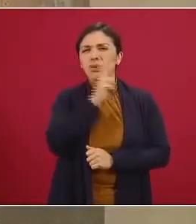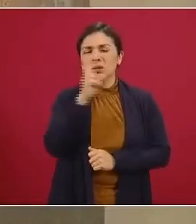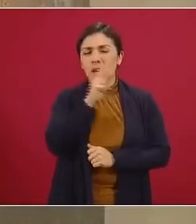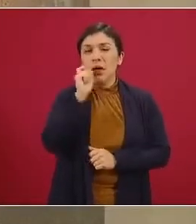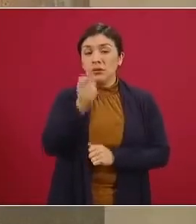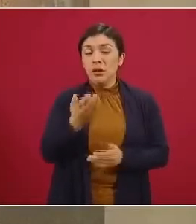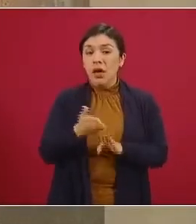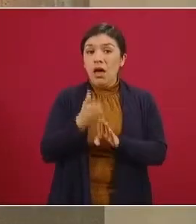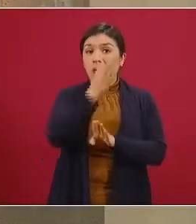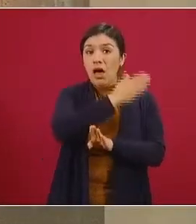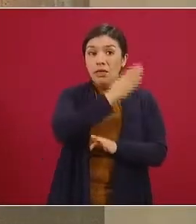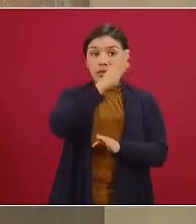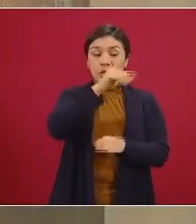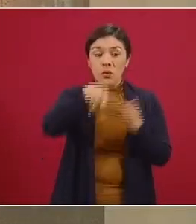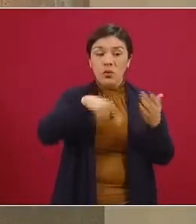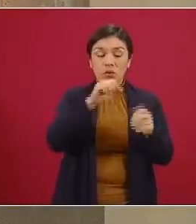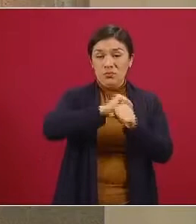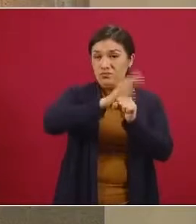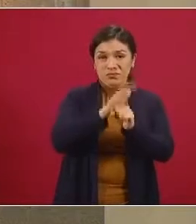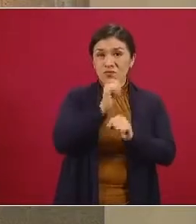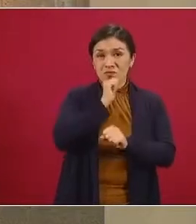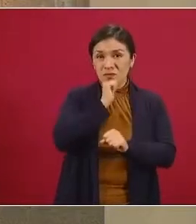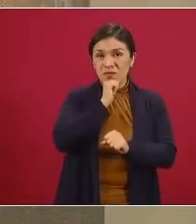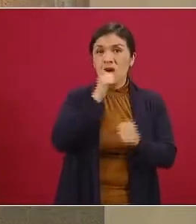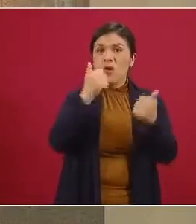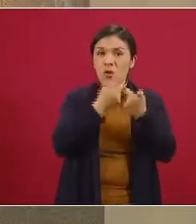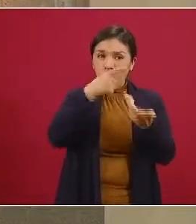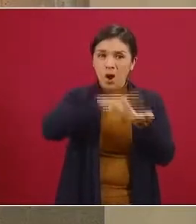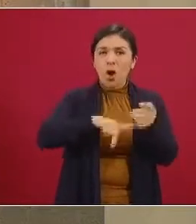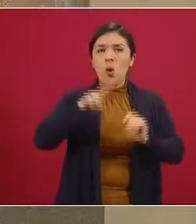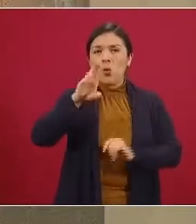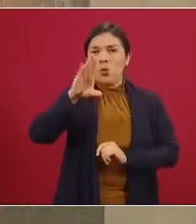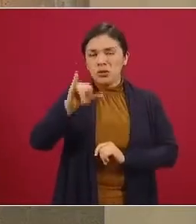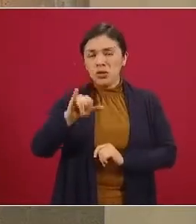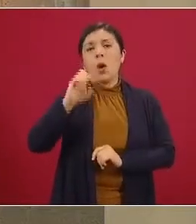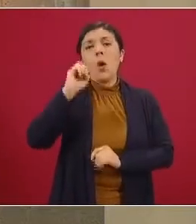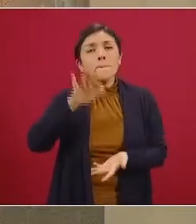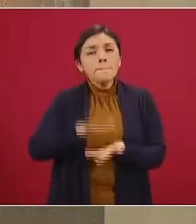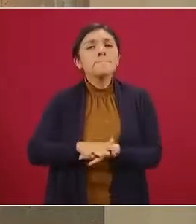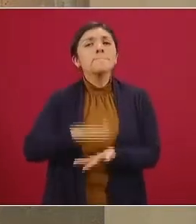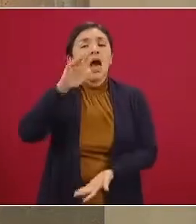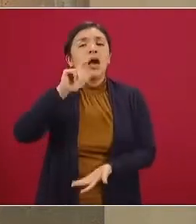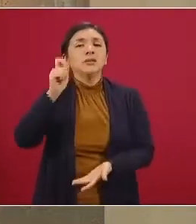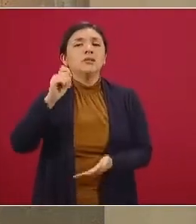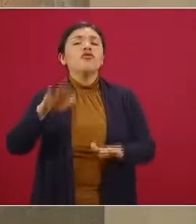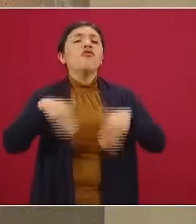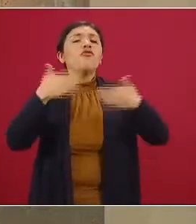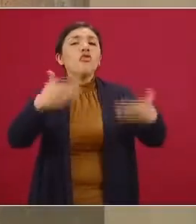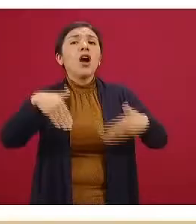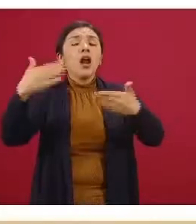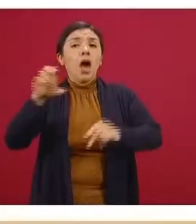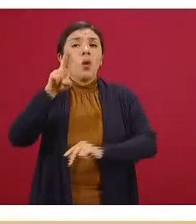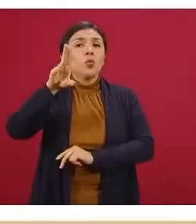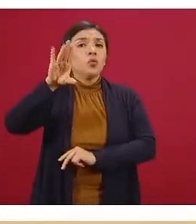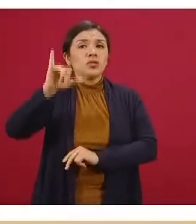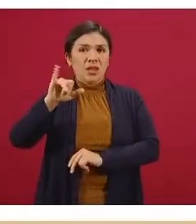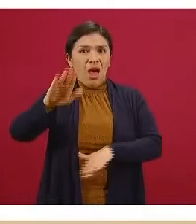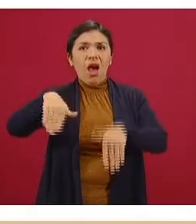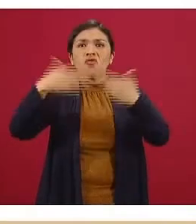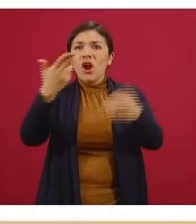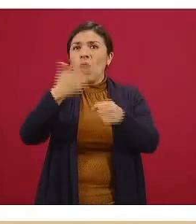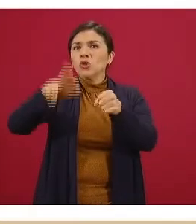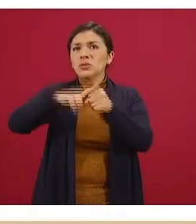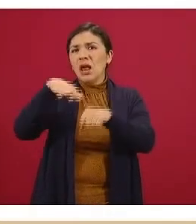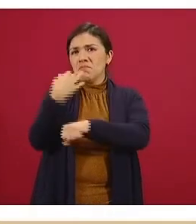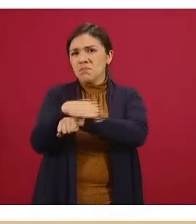pandemia dentro de las unidades de cuidados intensivos, como la gran mayoría que realmente se encuentran fuera de las unidades de cuidados